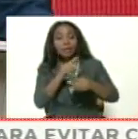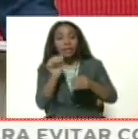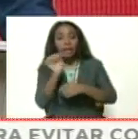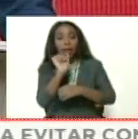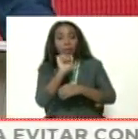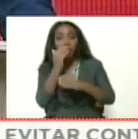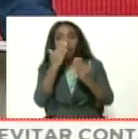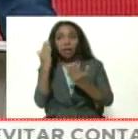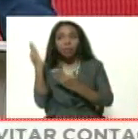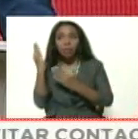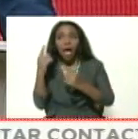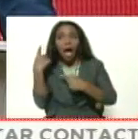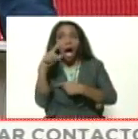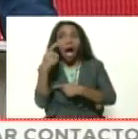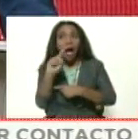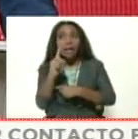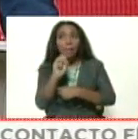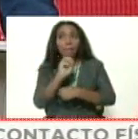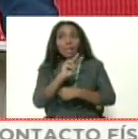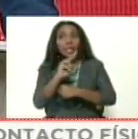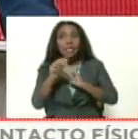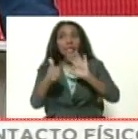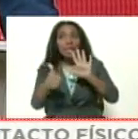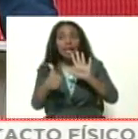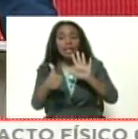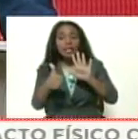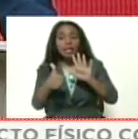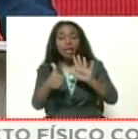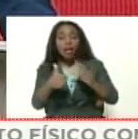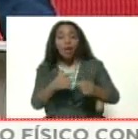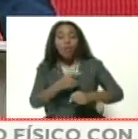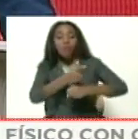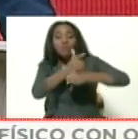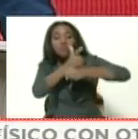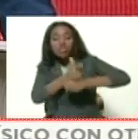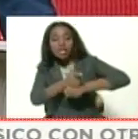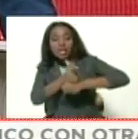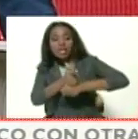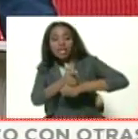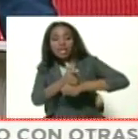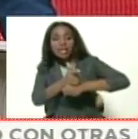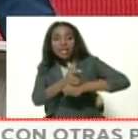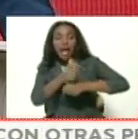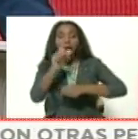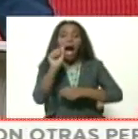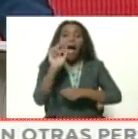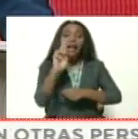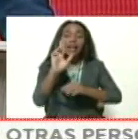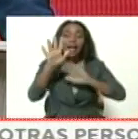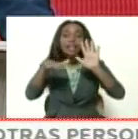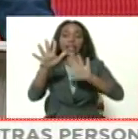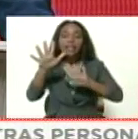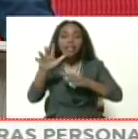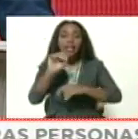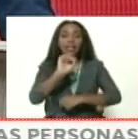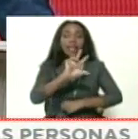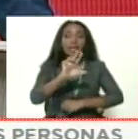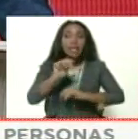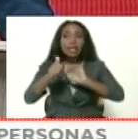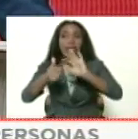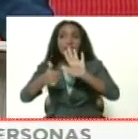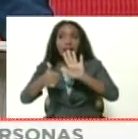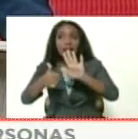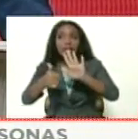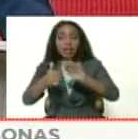camioneta. Habían 26 asaltos, fusiles de asalto AR-15, 36 culatines